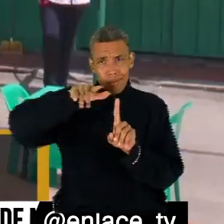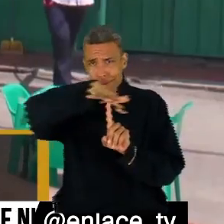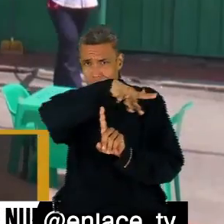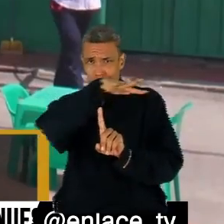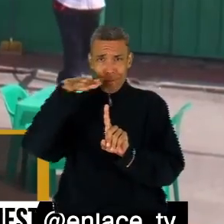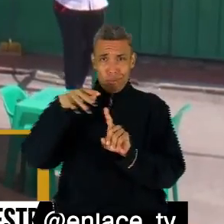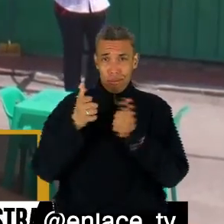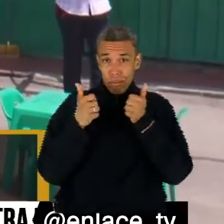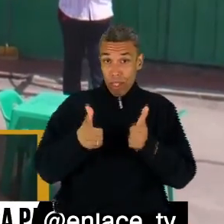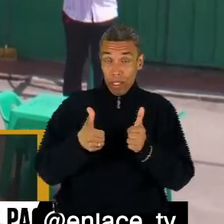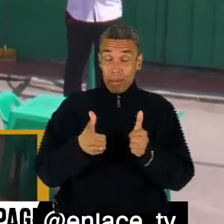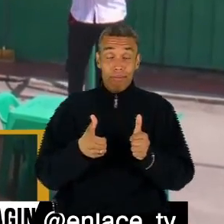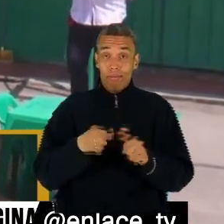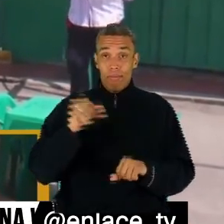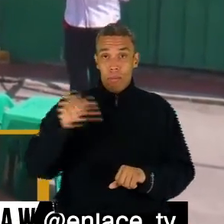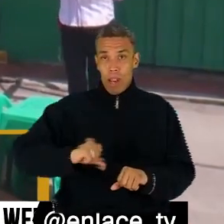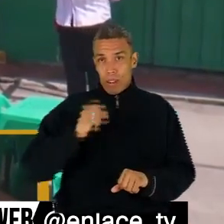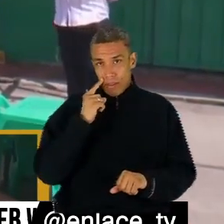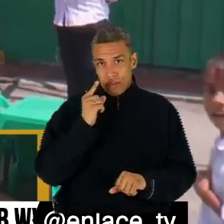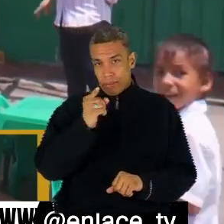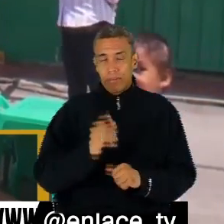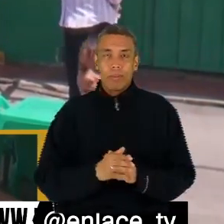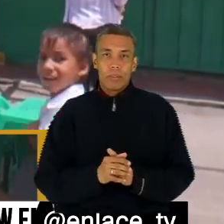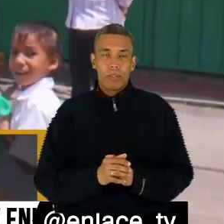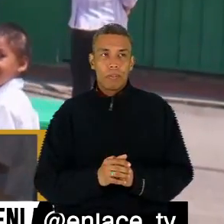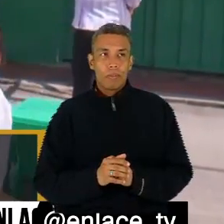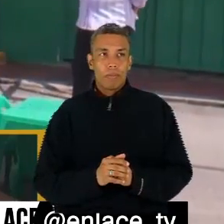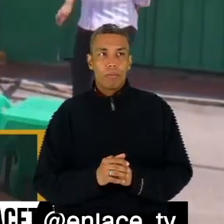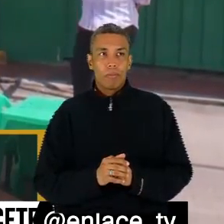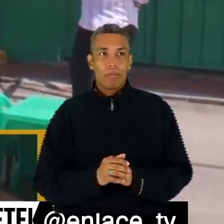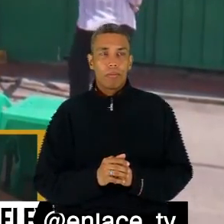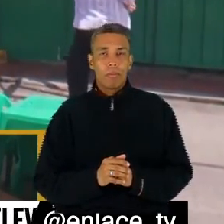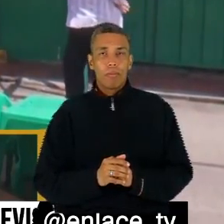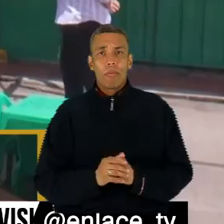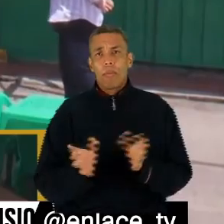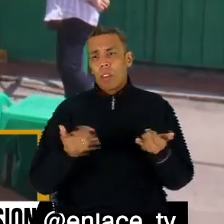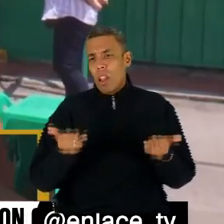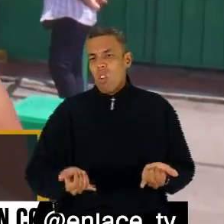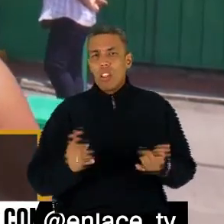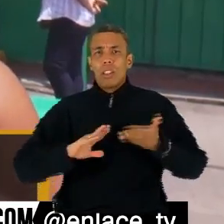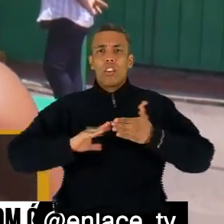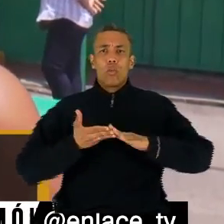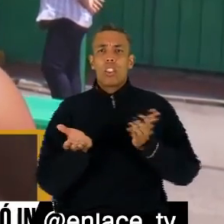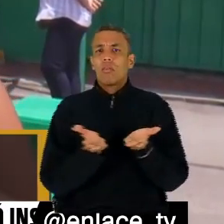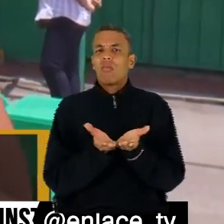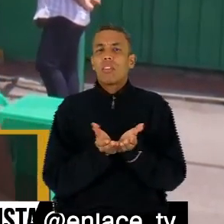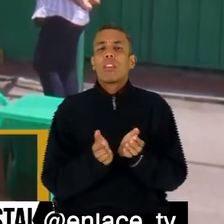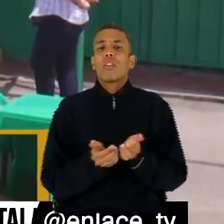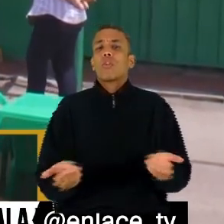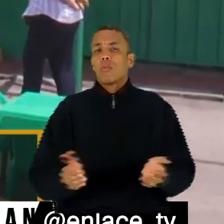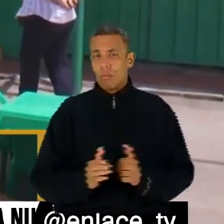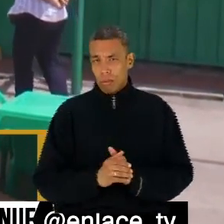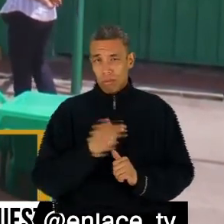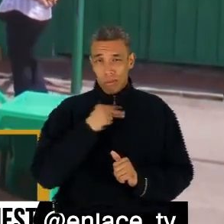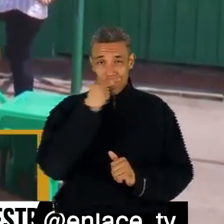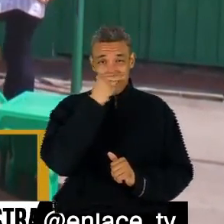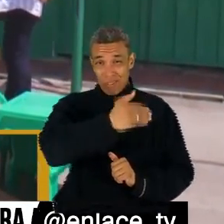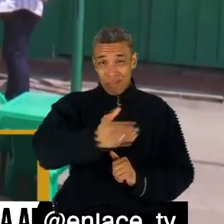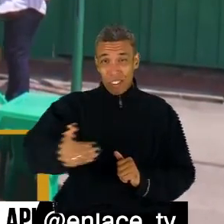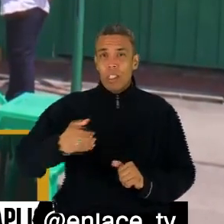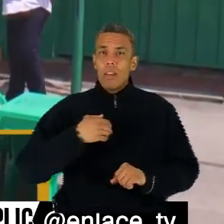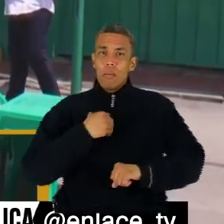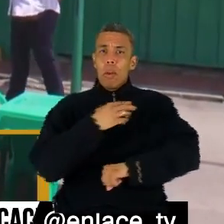Dando las condiciones y el contexto de esta cultura, de esta comunidad acá, es que los estudiantes de